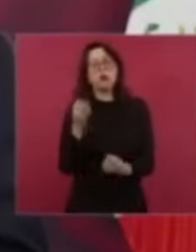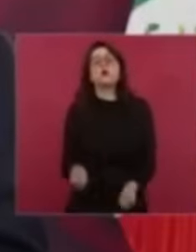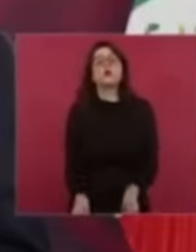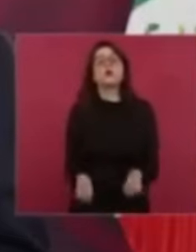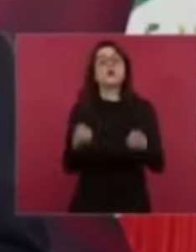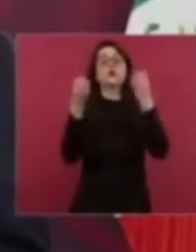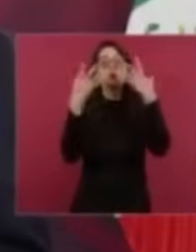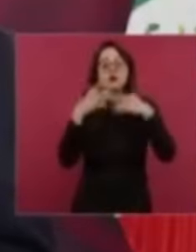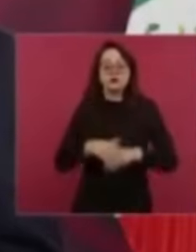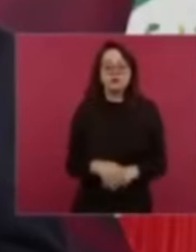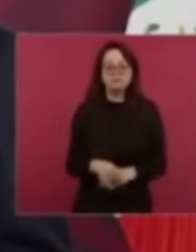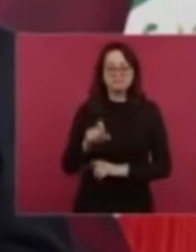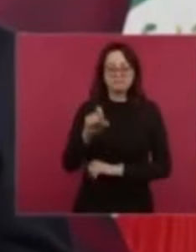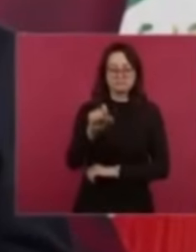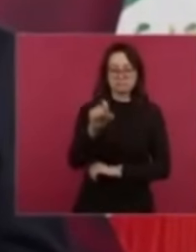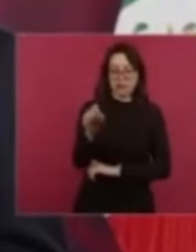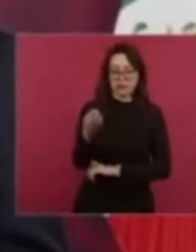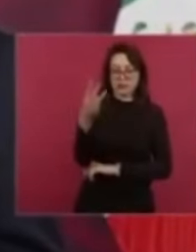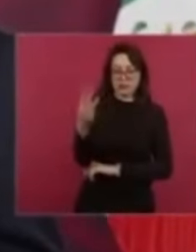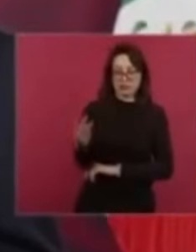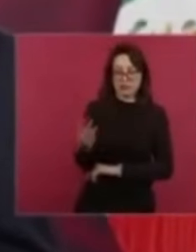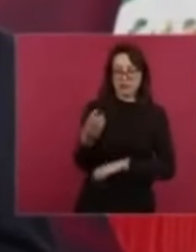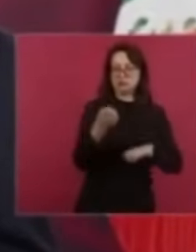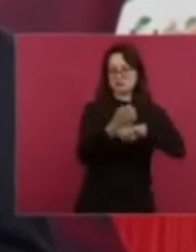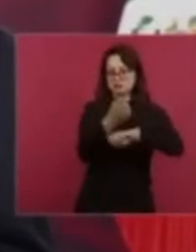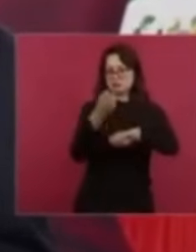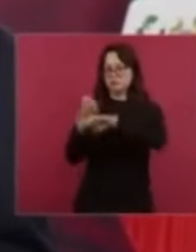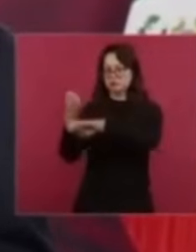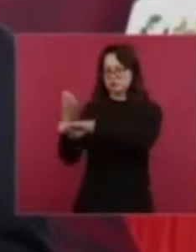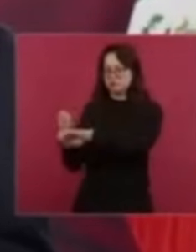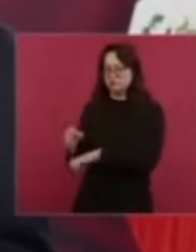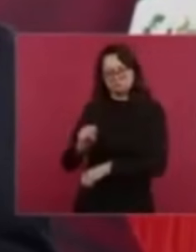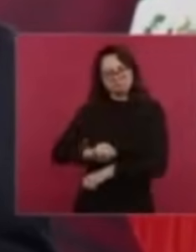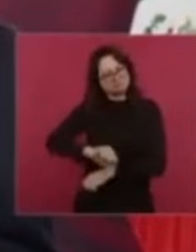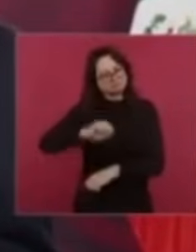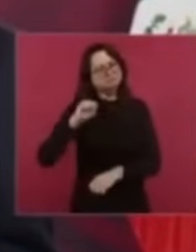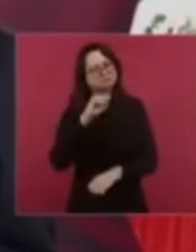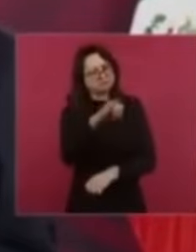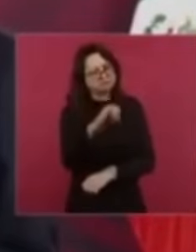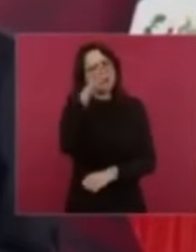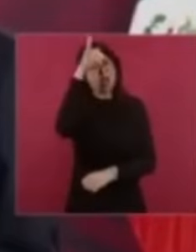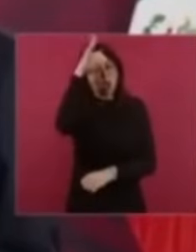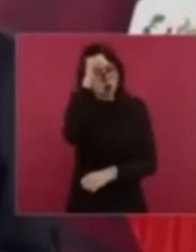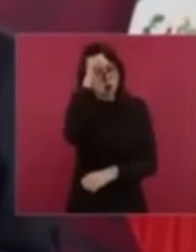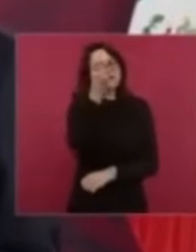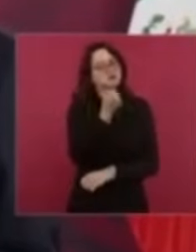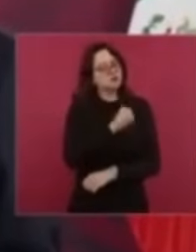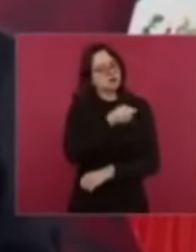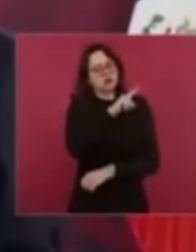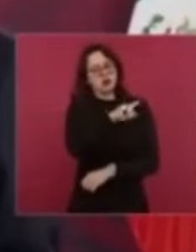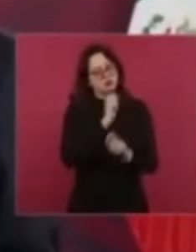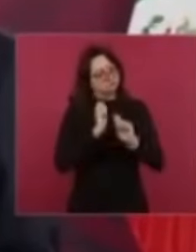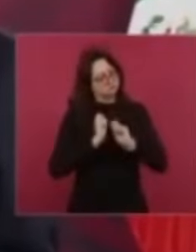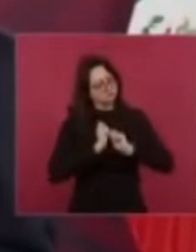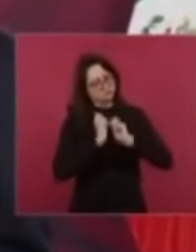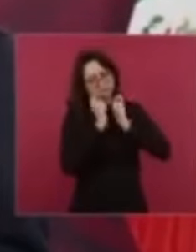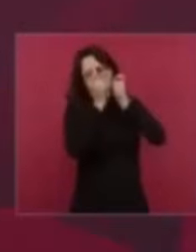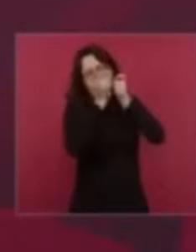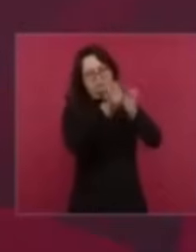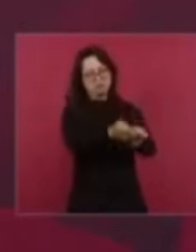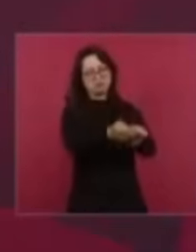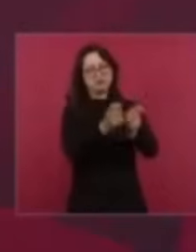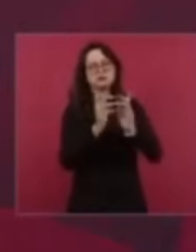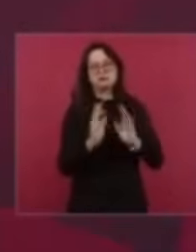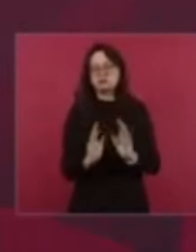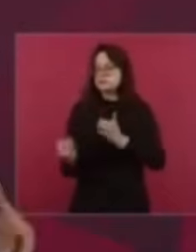23 estados que han aceptado eh sumarse adherirse